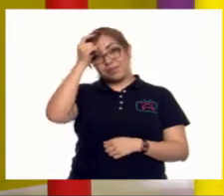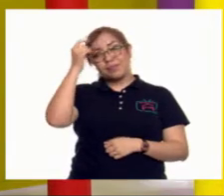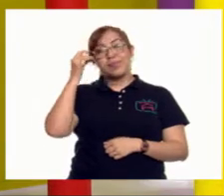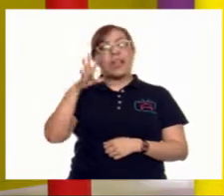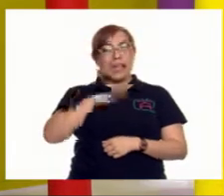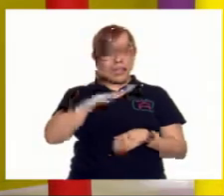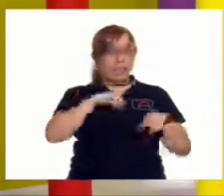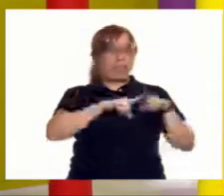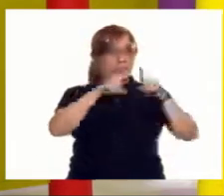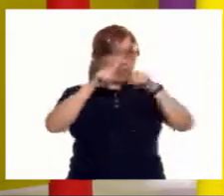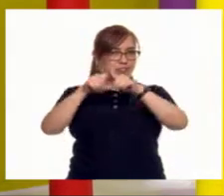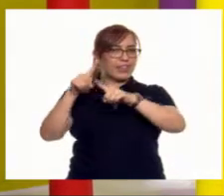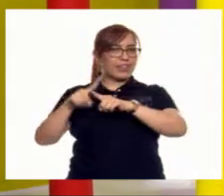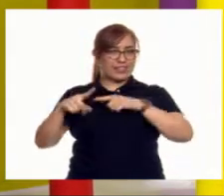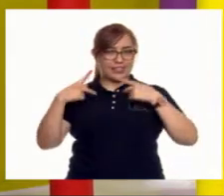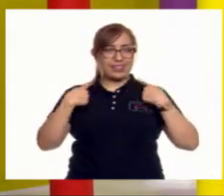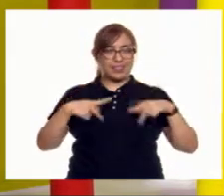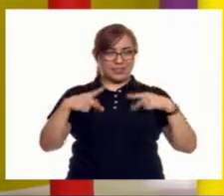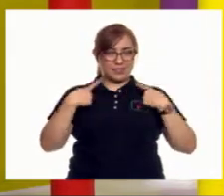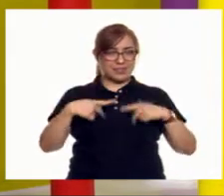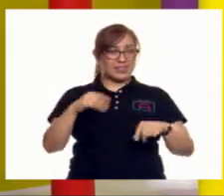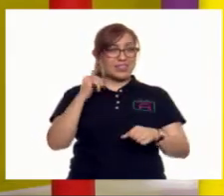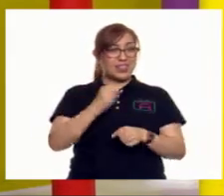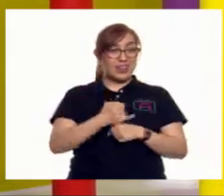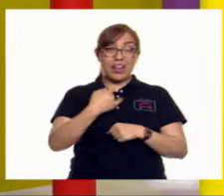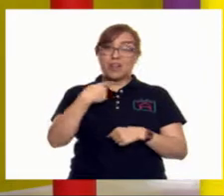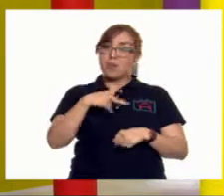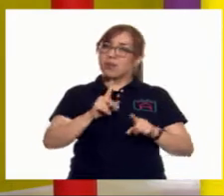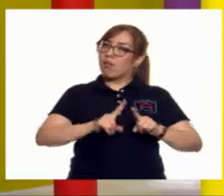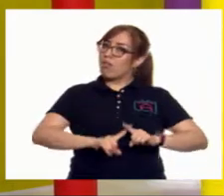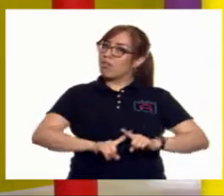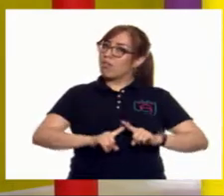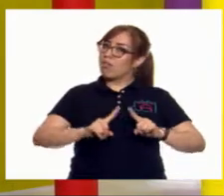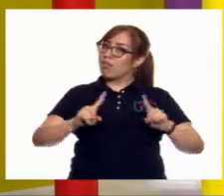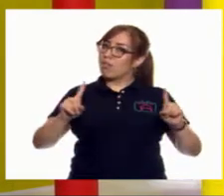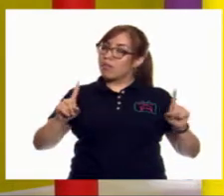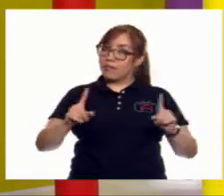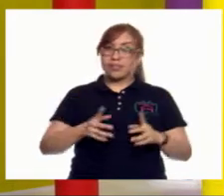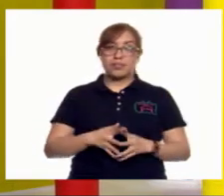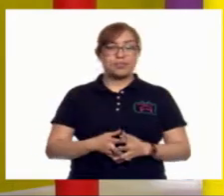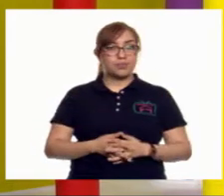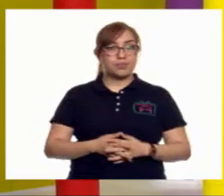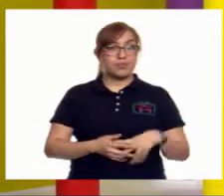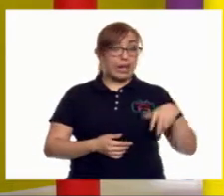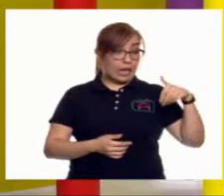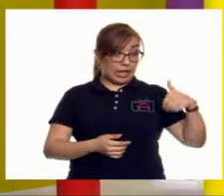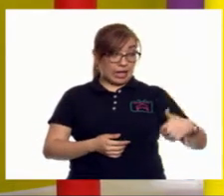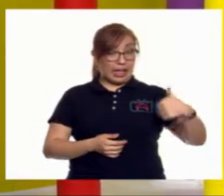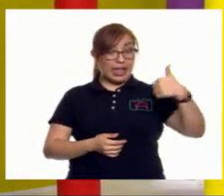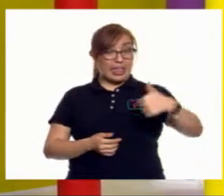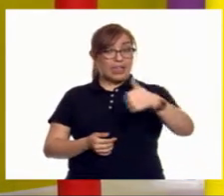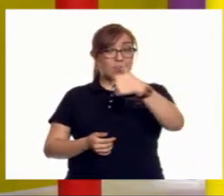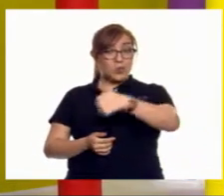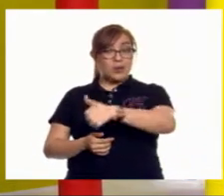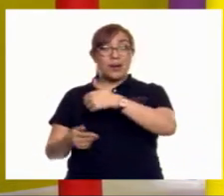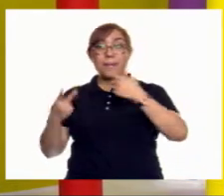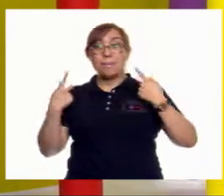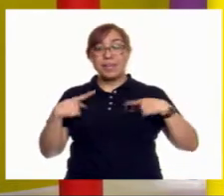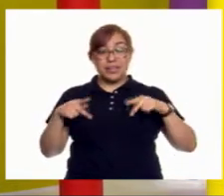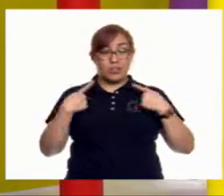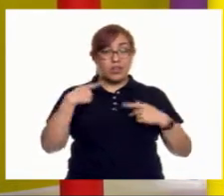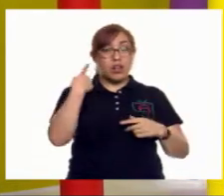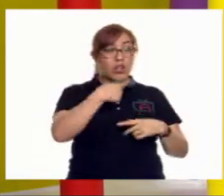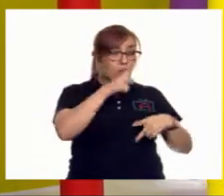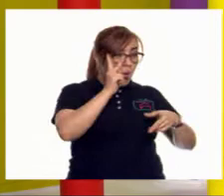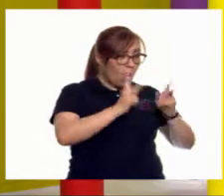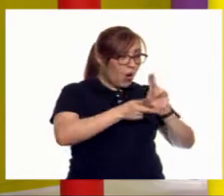varios personajes en la historia, son diferentes. A cada una de las personas se le habla de forma